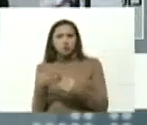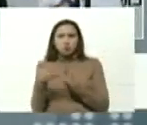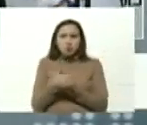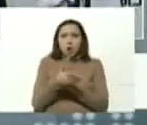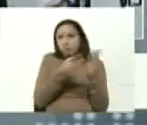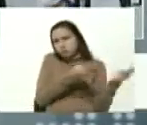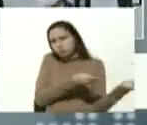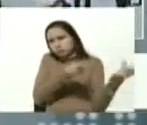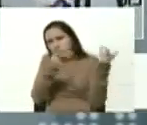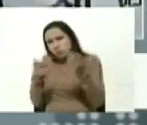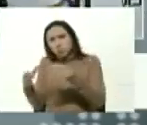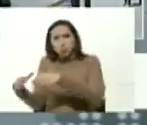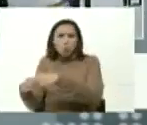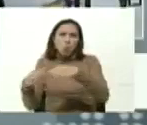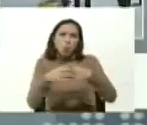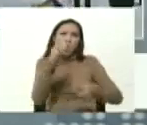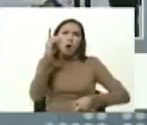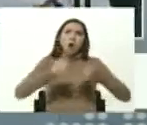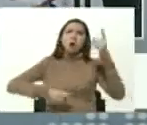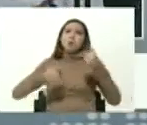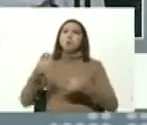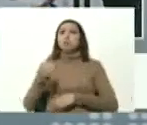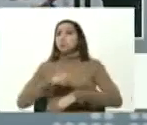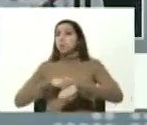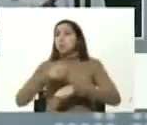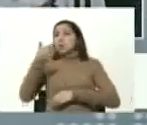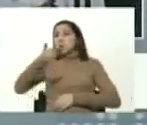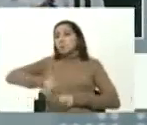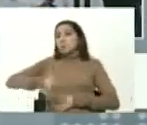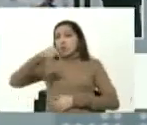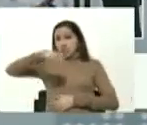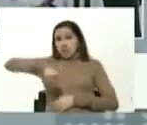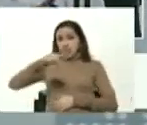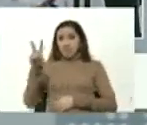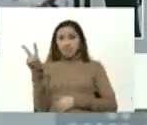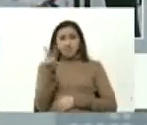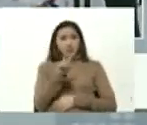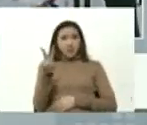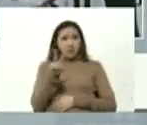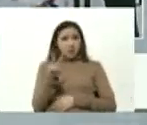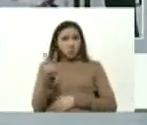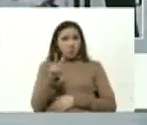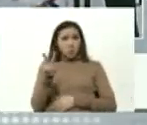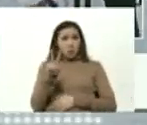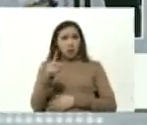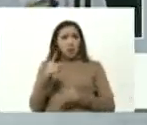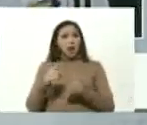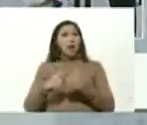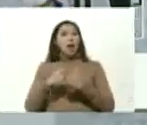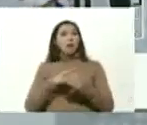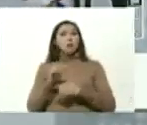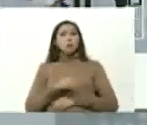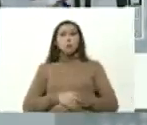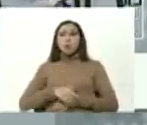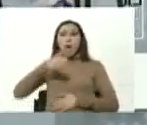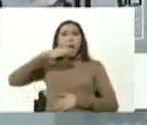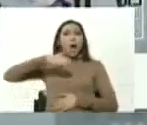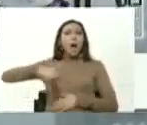invito. Estamos en un momento muy importante del país, y que la